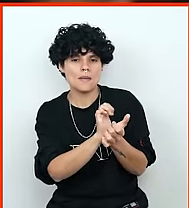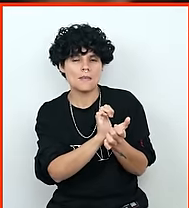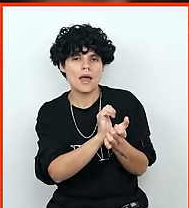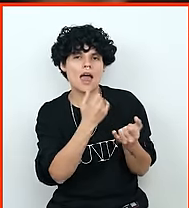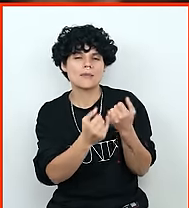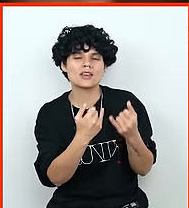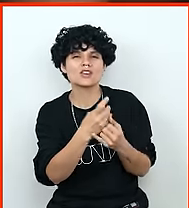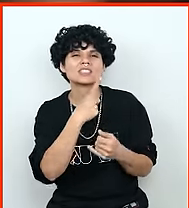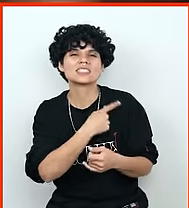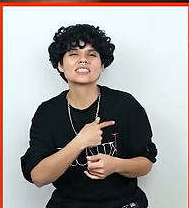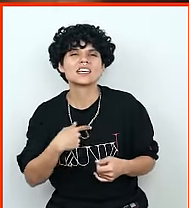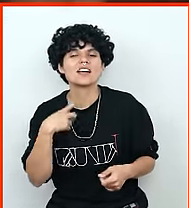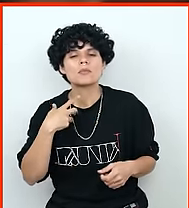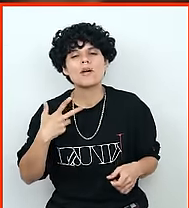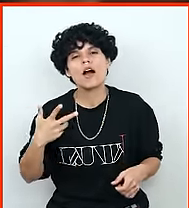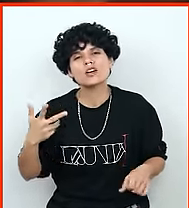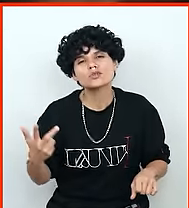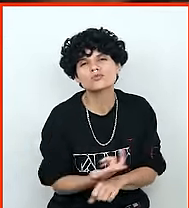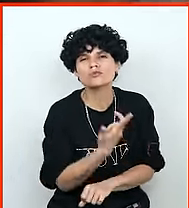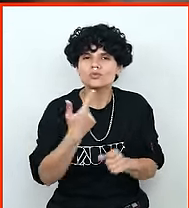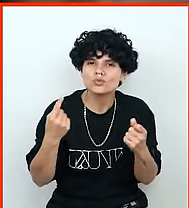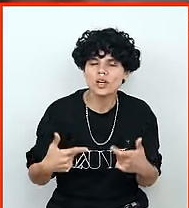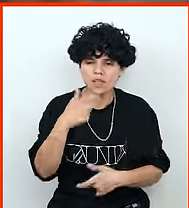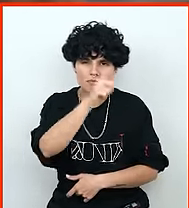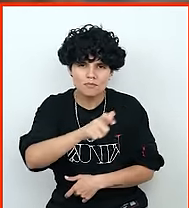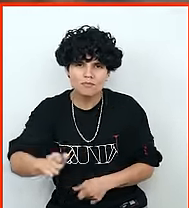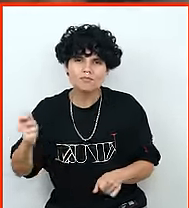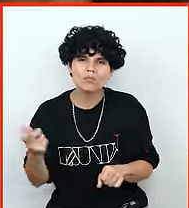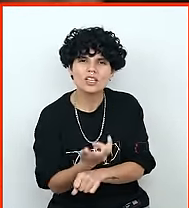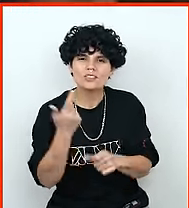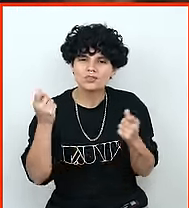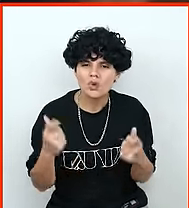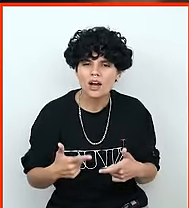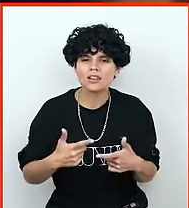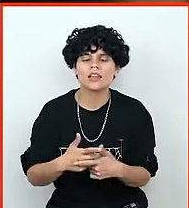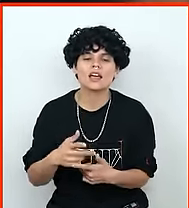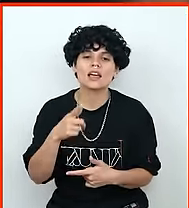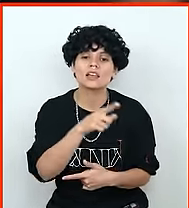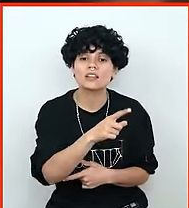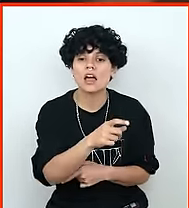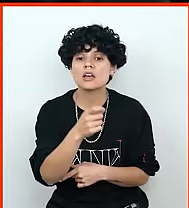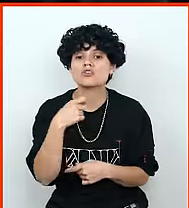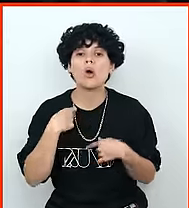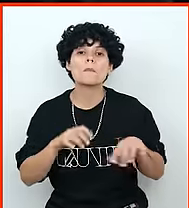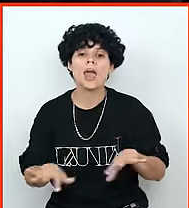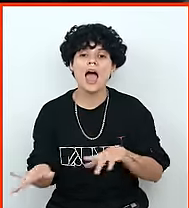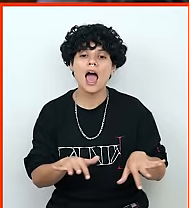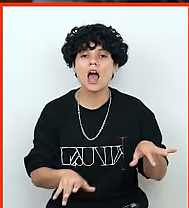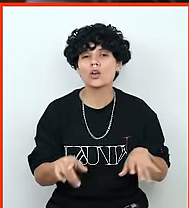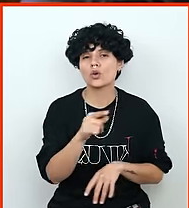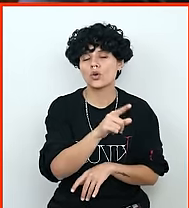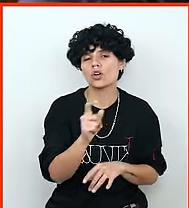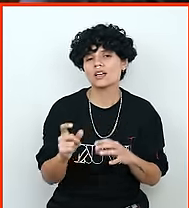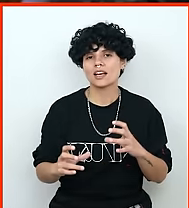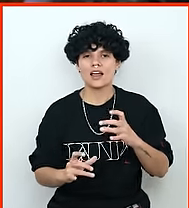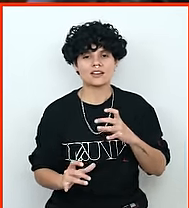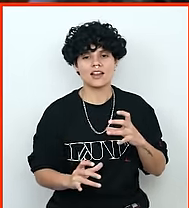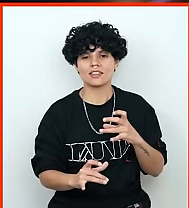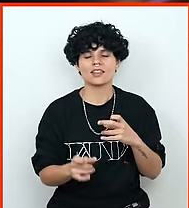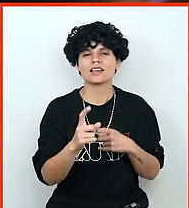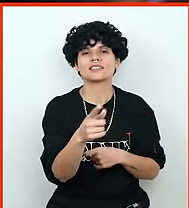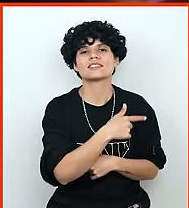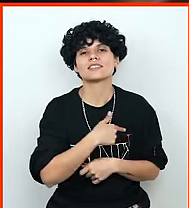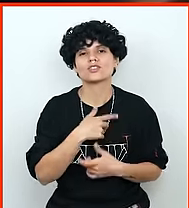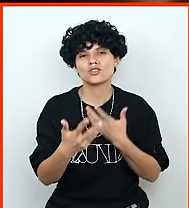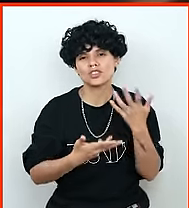llama Miserables con Suerte. ¿Ya? Y en ese disco nosotros tenemos una canción donde yo es solamente melódica, yo toco piano y él toca clarinete. Esa